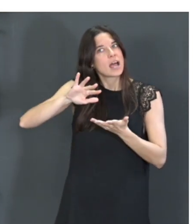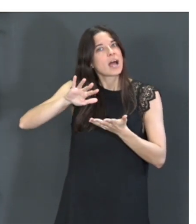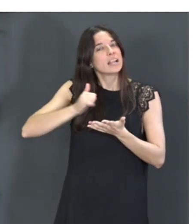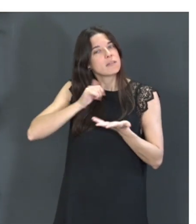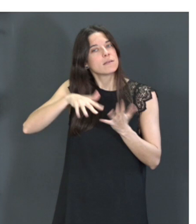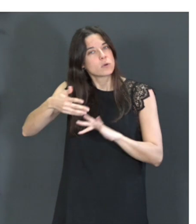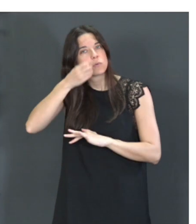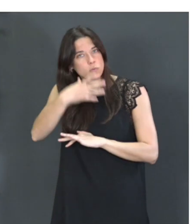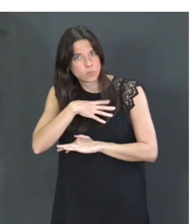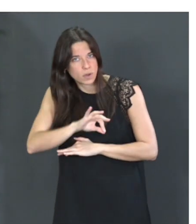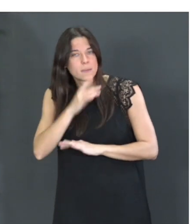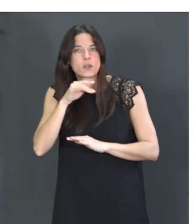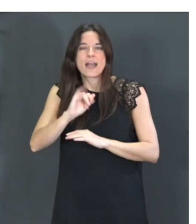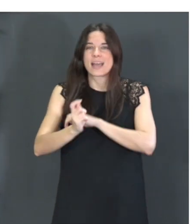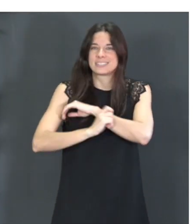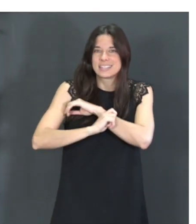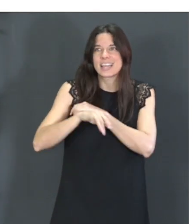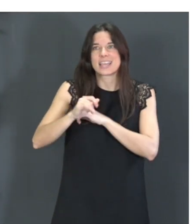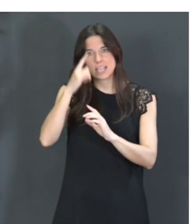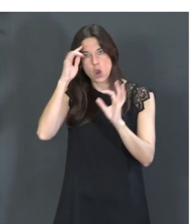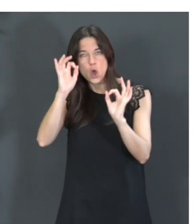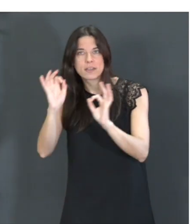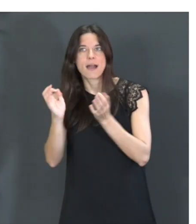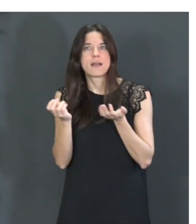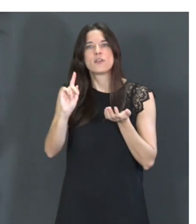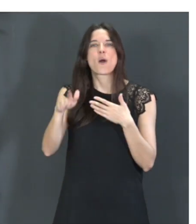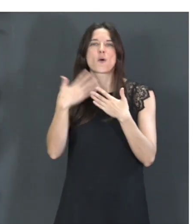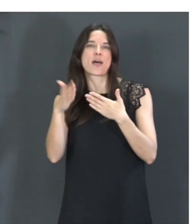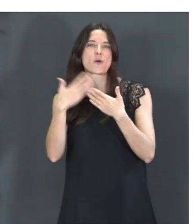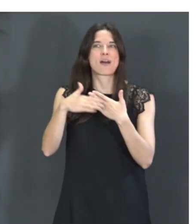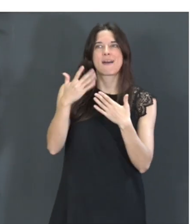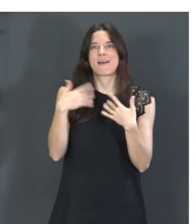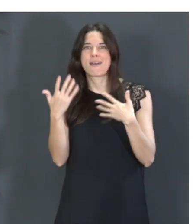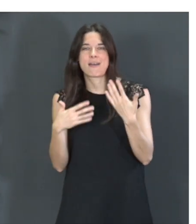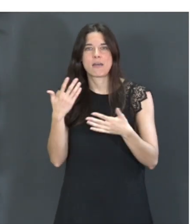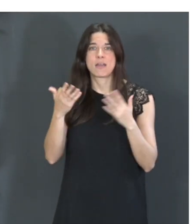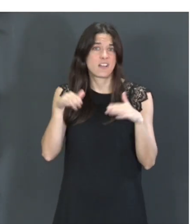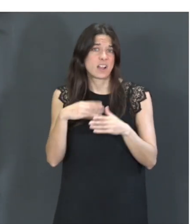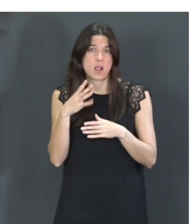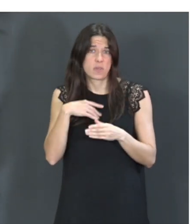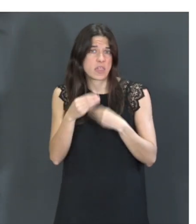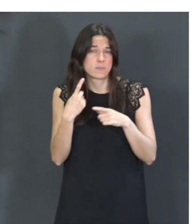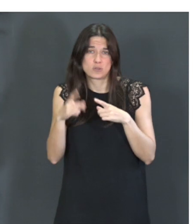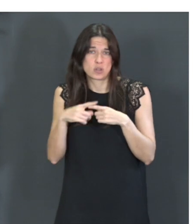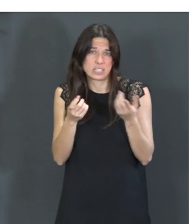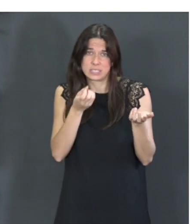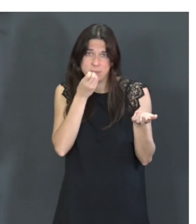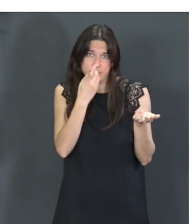una estrategia, un sentido, y no nos dejemos llevar un poco por las modas y hagamos cosas pues que a lo mejor